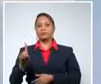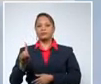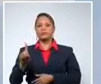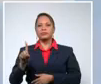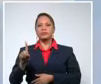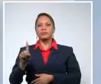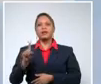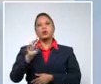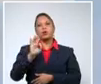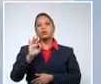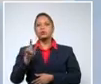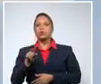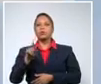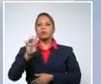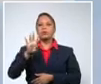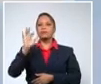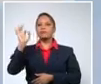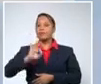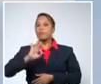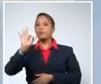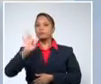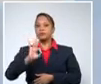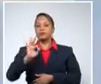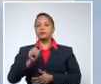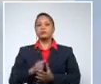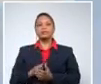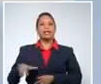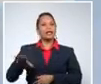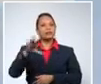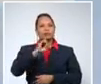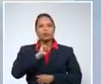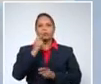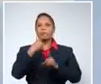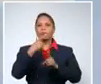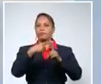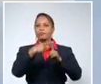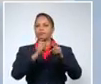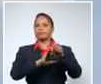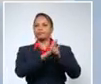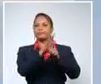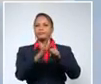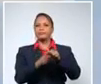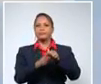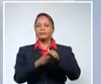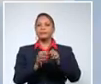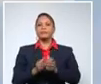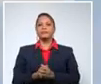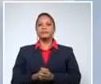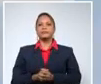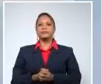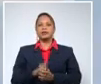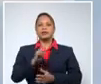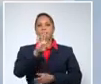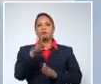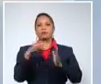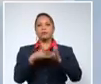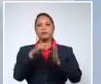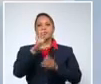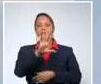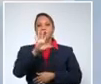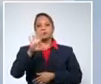del 8,4% de todos los diagnosticados. De los